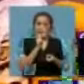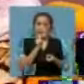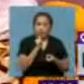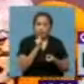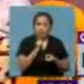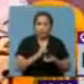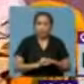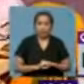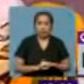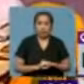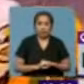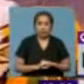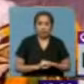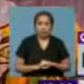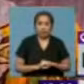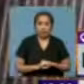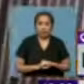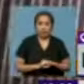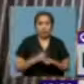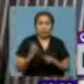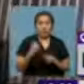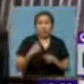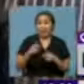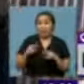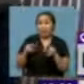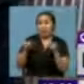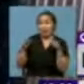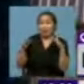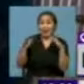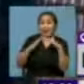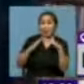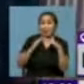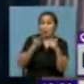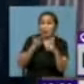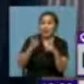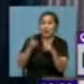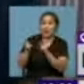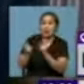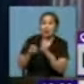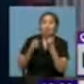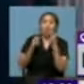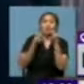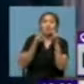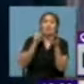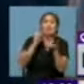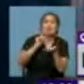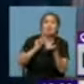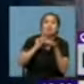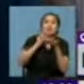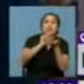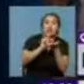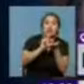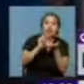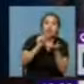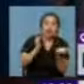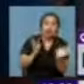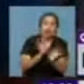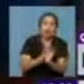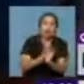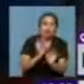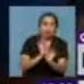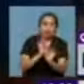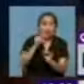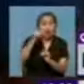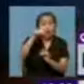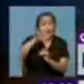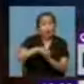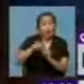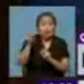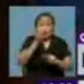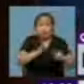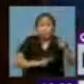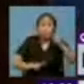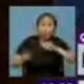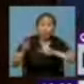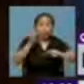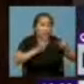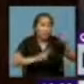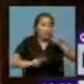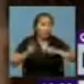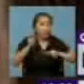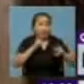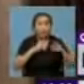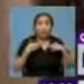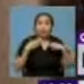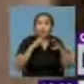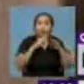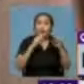agua. Más que ella no tiene lote, o sea, ese lote es prestado, que le han prestado a ella. Y ella ahora está anda luchando para que le den un